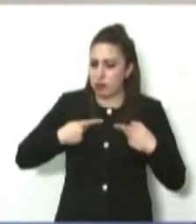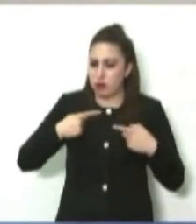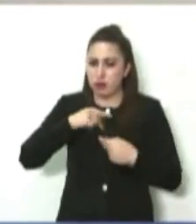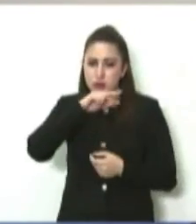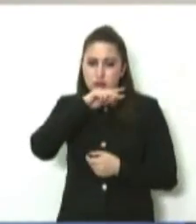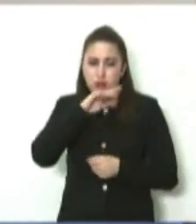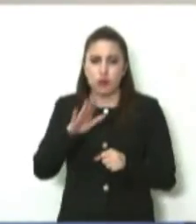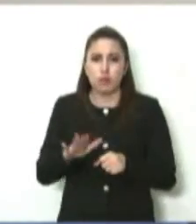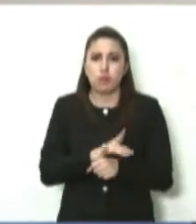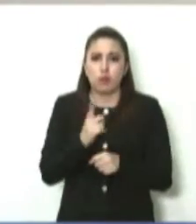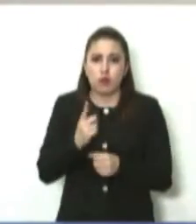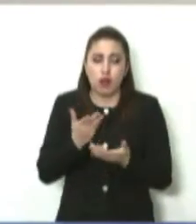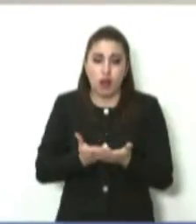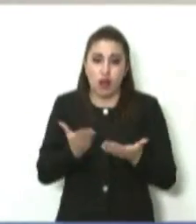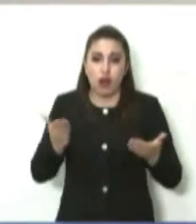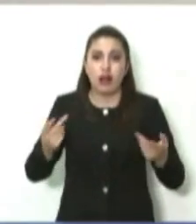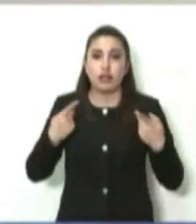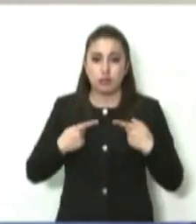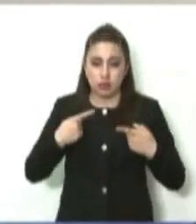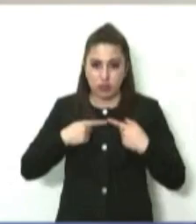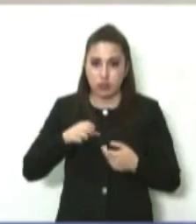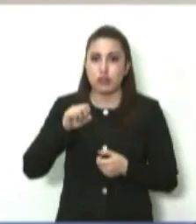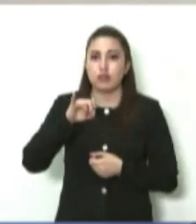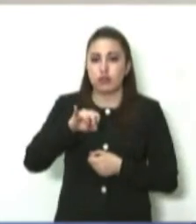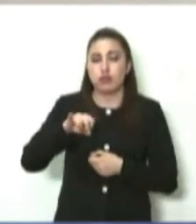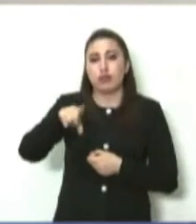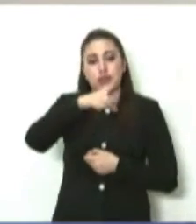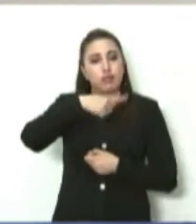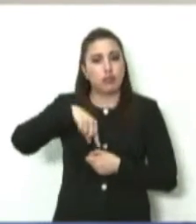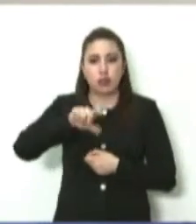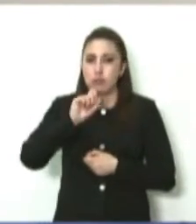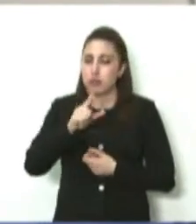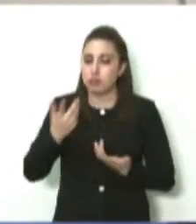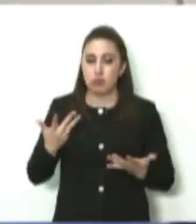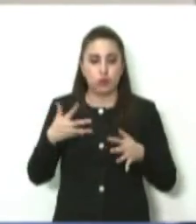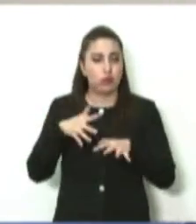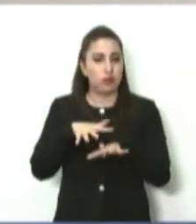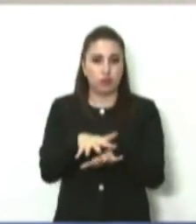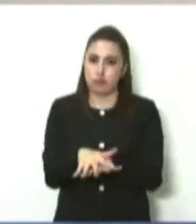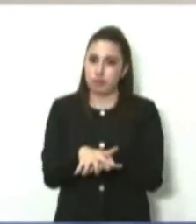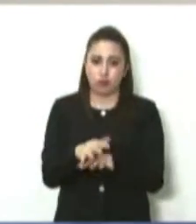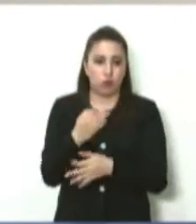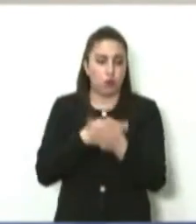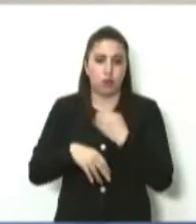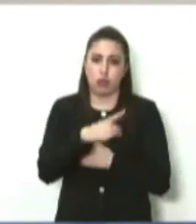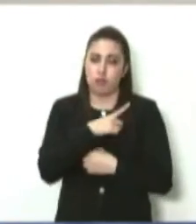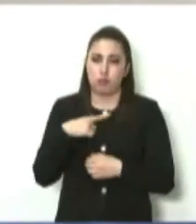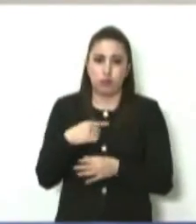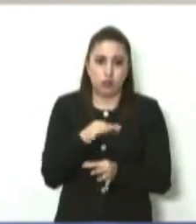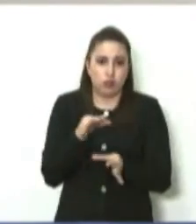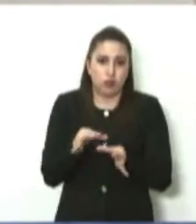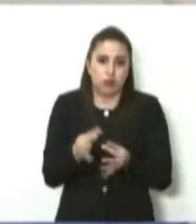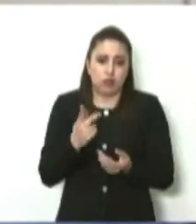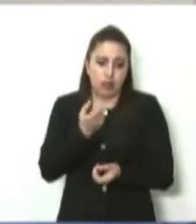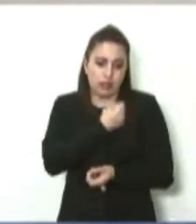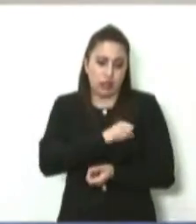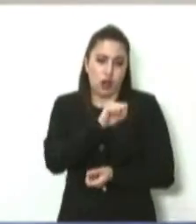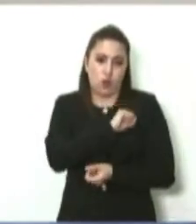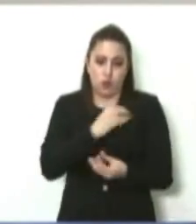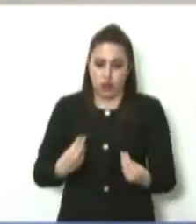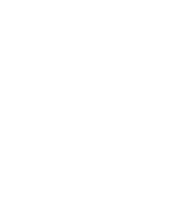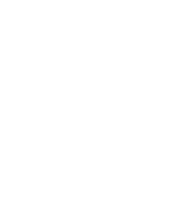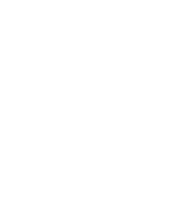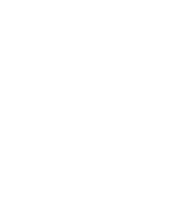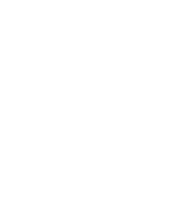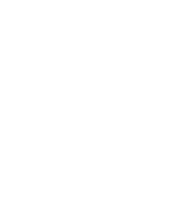la gente hoy sí estuvo involucrada y está involucrada en un asunto que les toca a todos y se trata pues de la salud de la vida y del trabajo en las